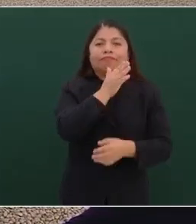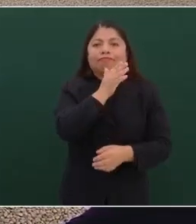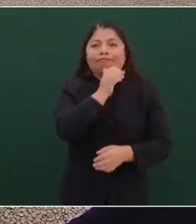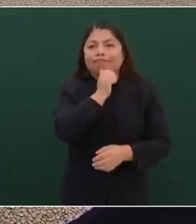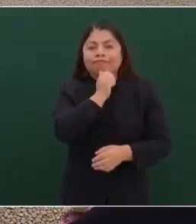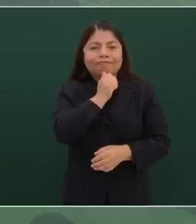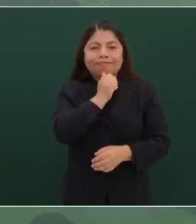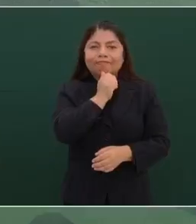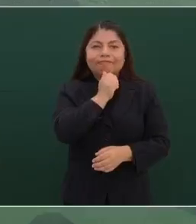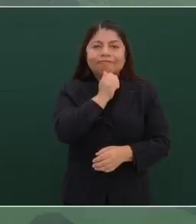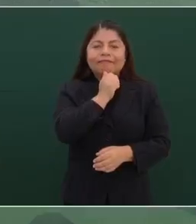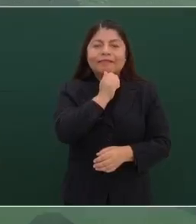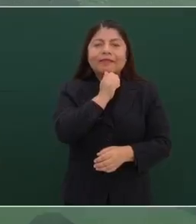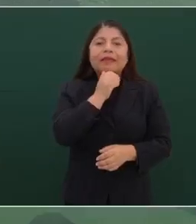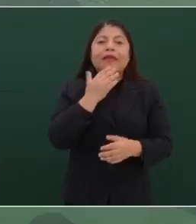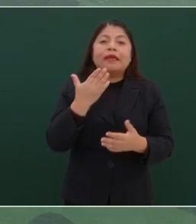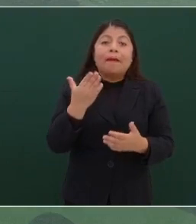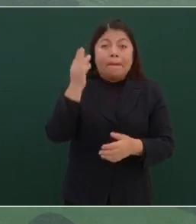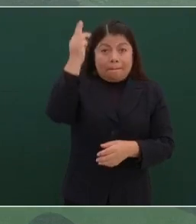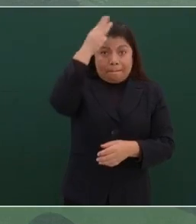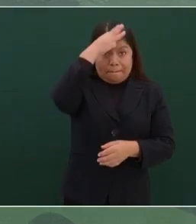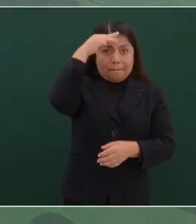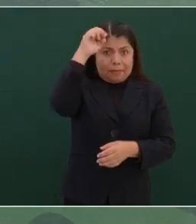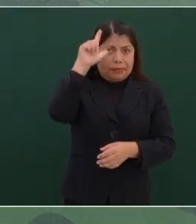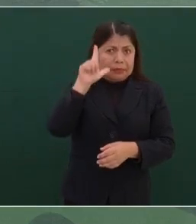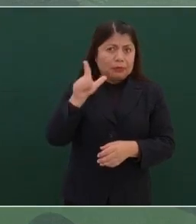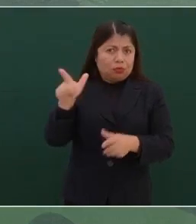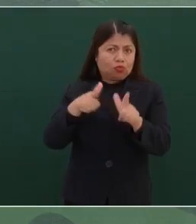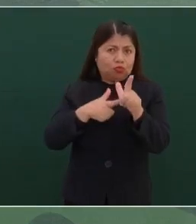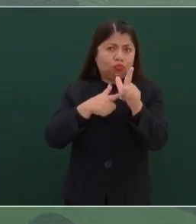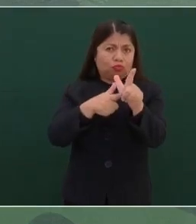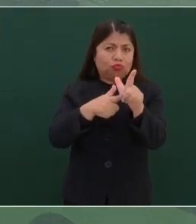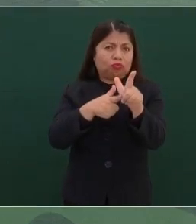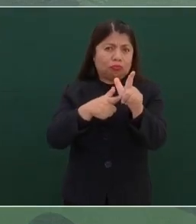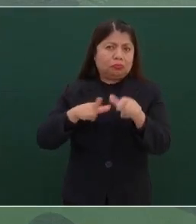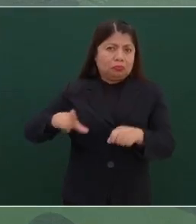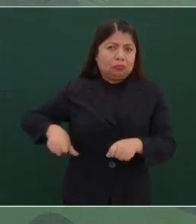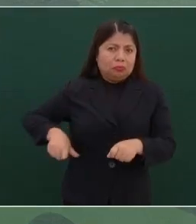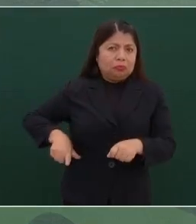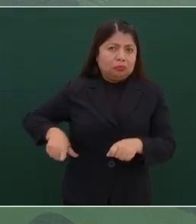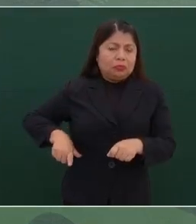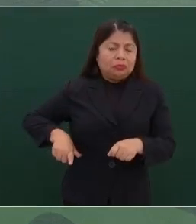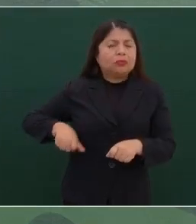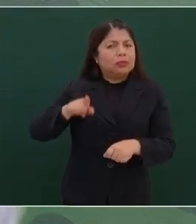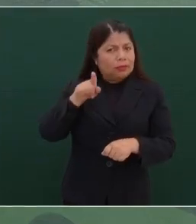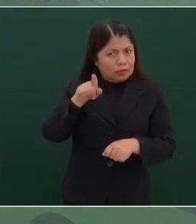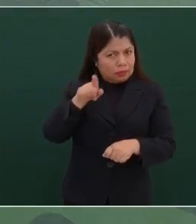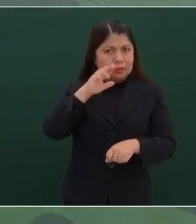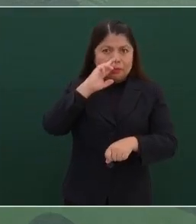Entonces, sí conviene, porque